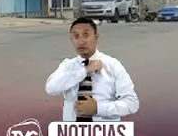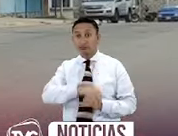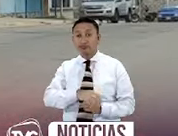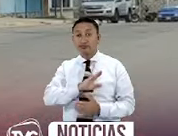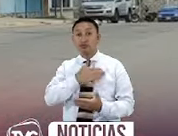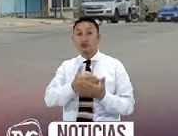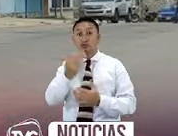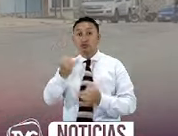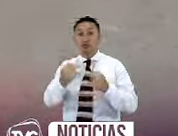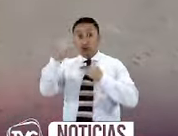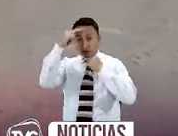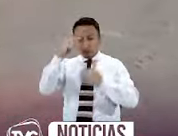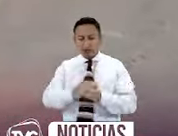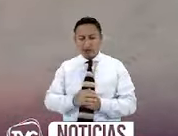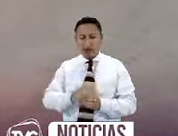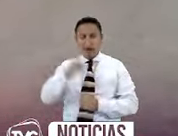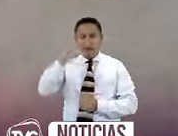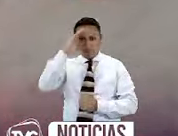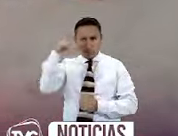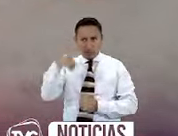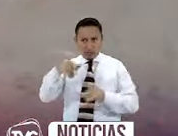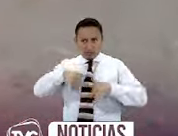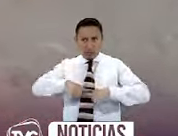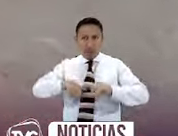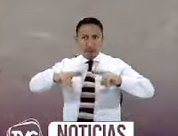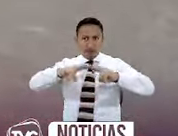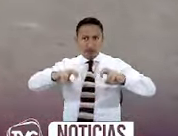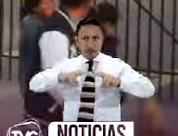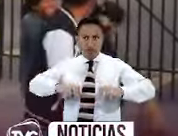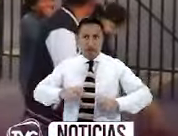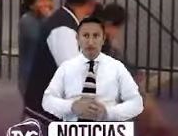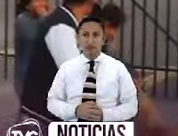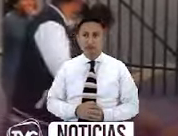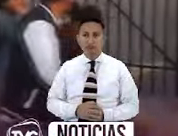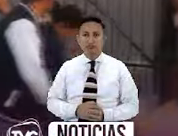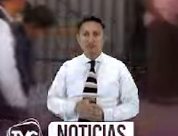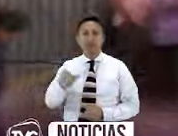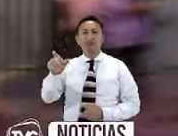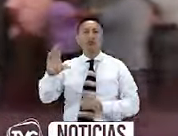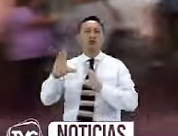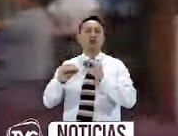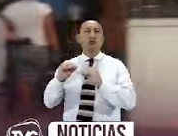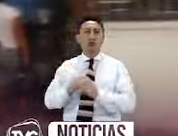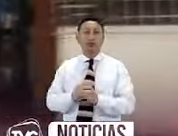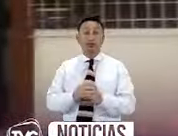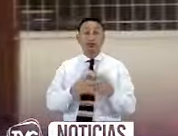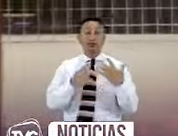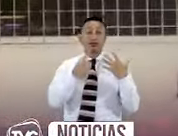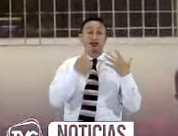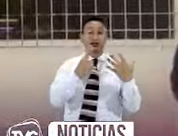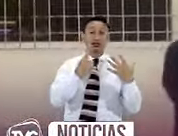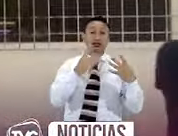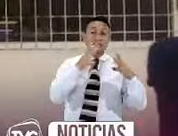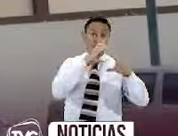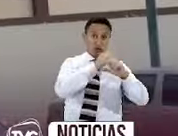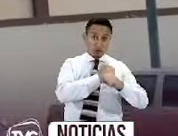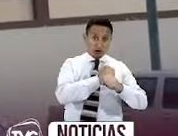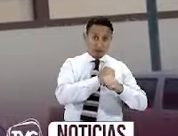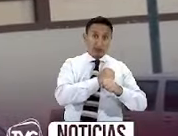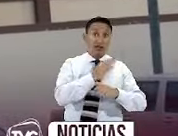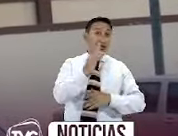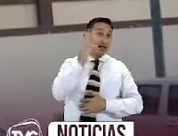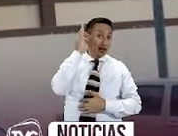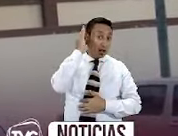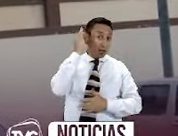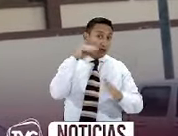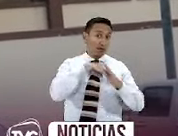la policía seguía trabajando en este caso. Rumores señalaban que a las 18 horas aproximadamente, la mujer estaba en el